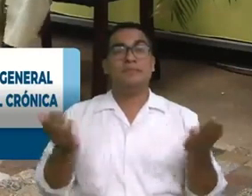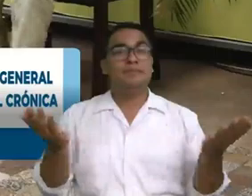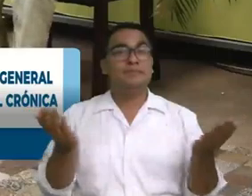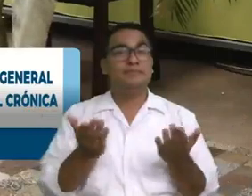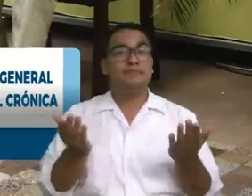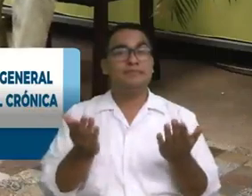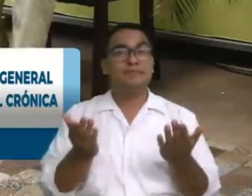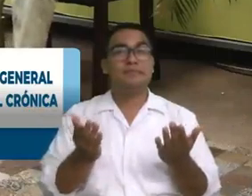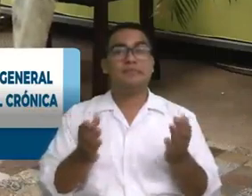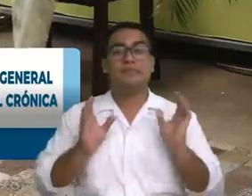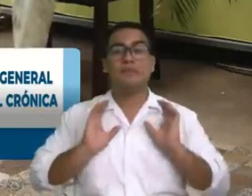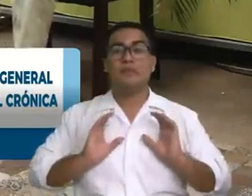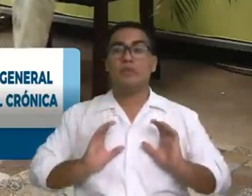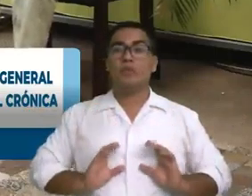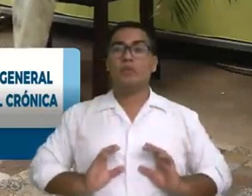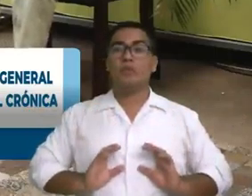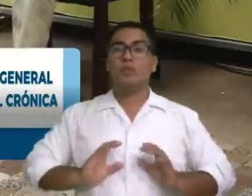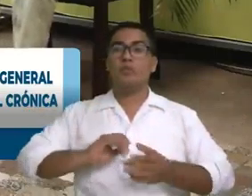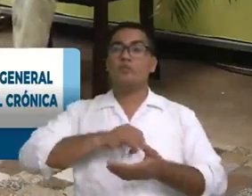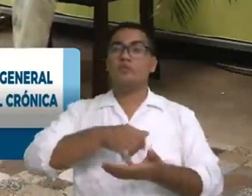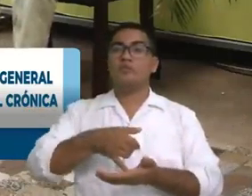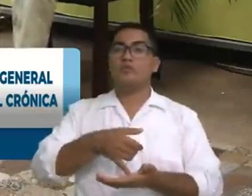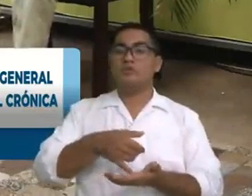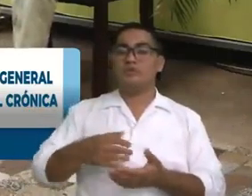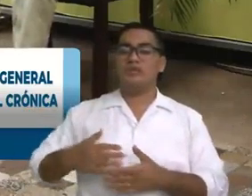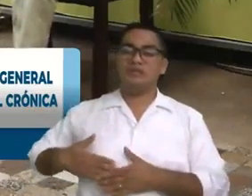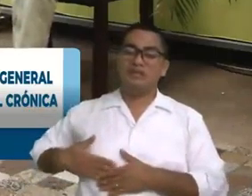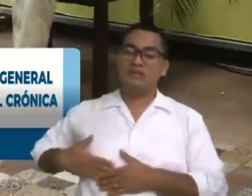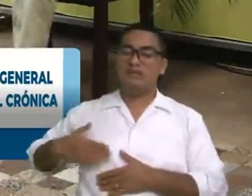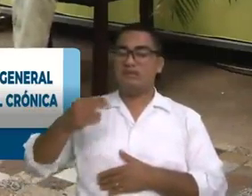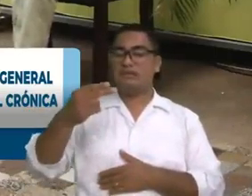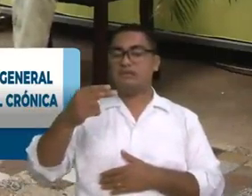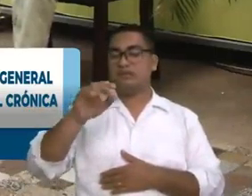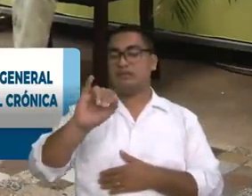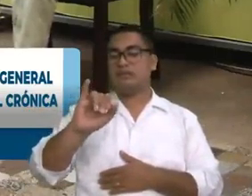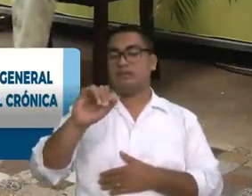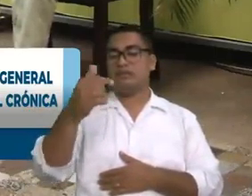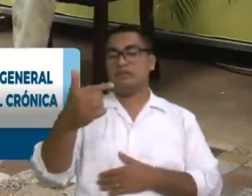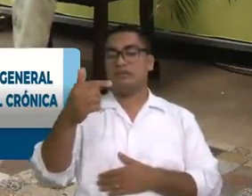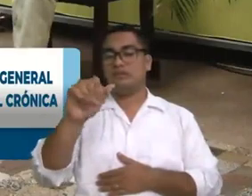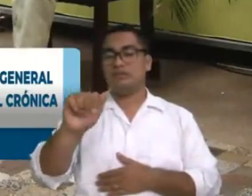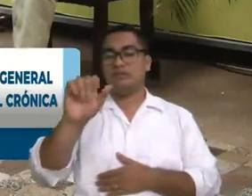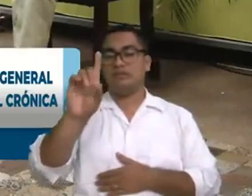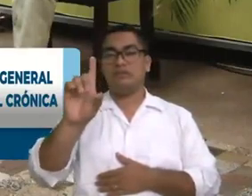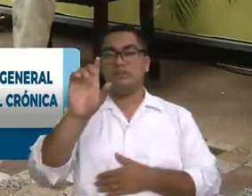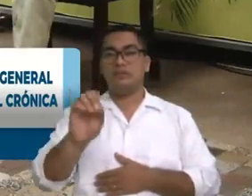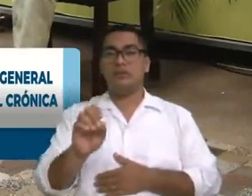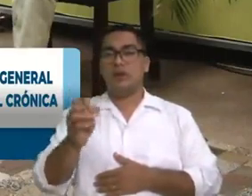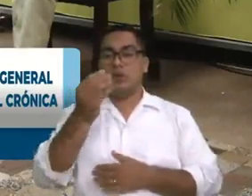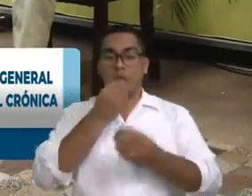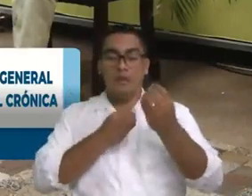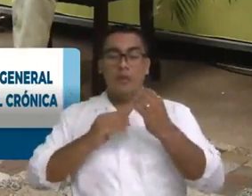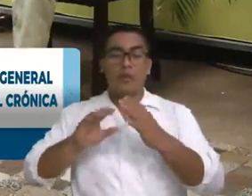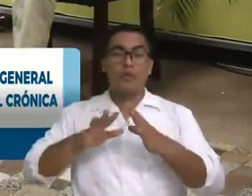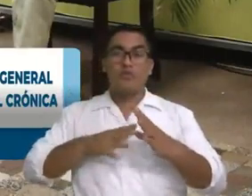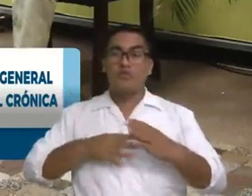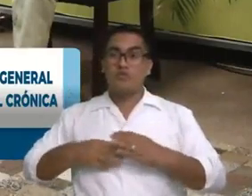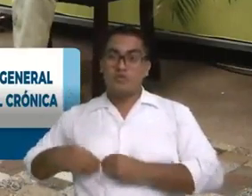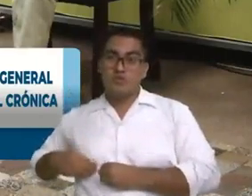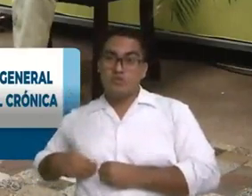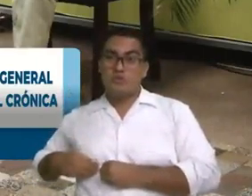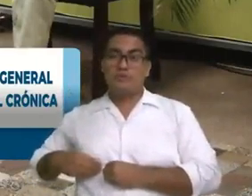aquel desgaste. El hígado comienza a recoger todos los nutrientes y no haya qué